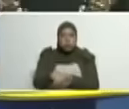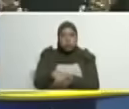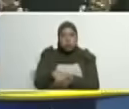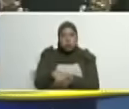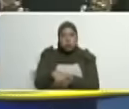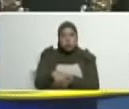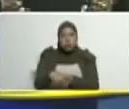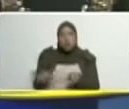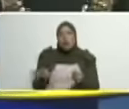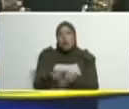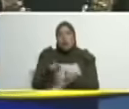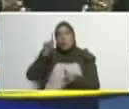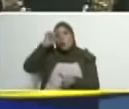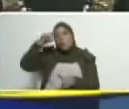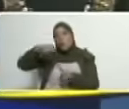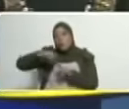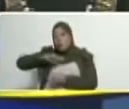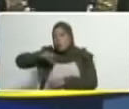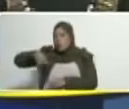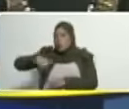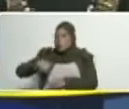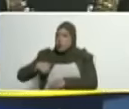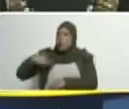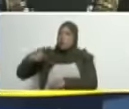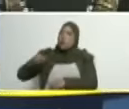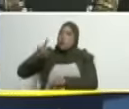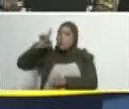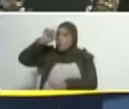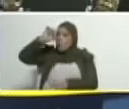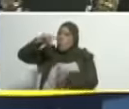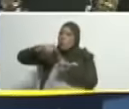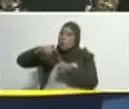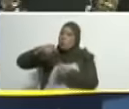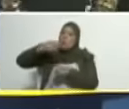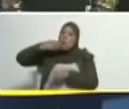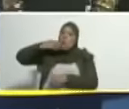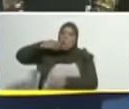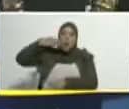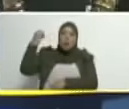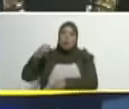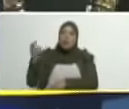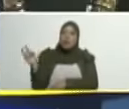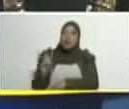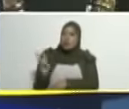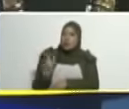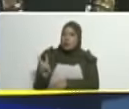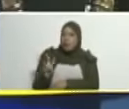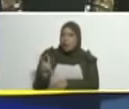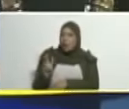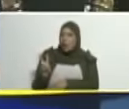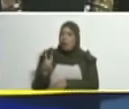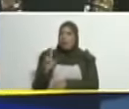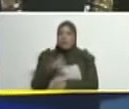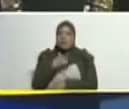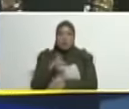Sigamos caminando con pies propios. Qué orgullo sentir que